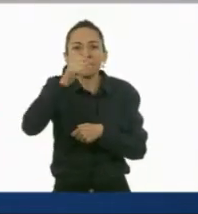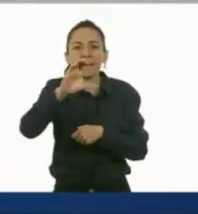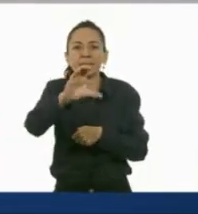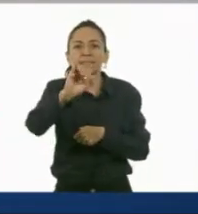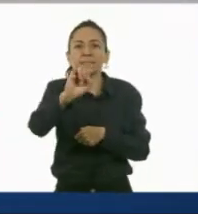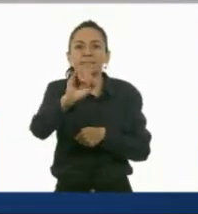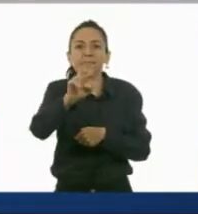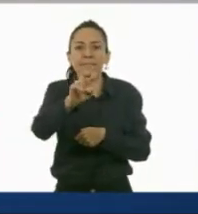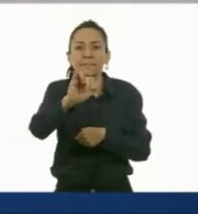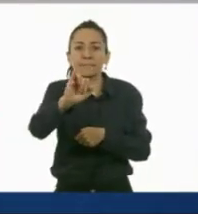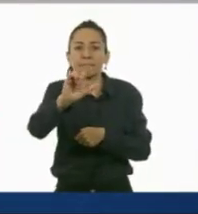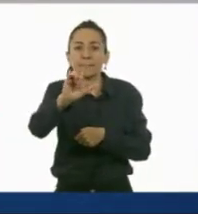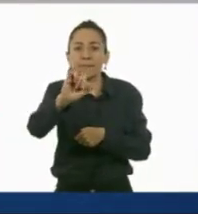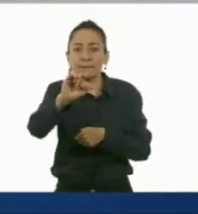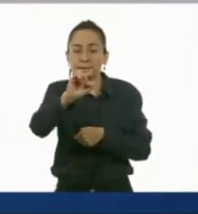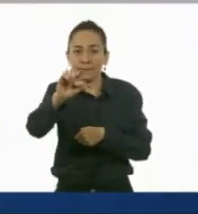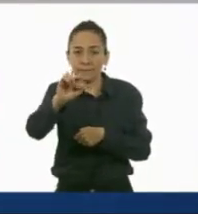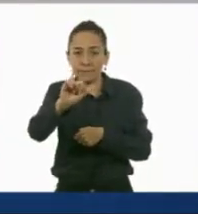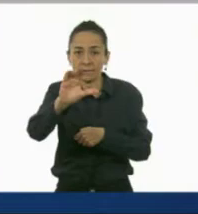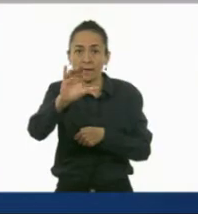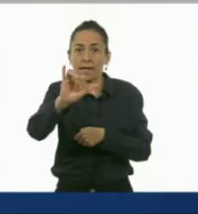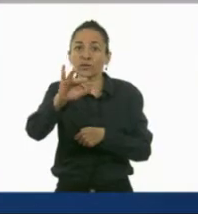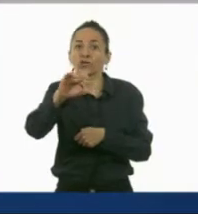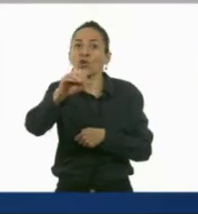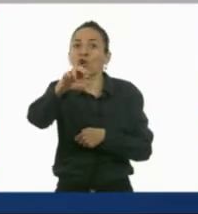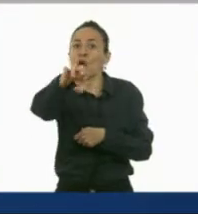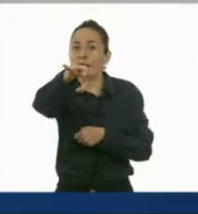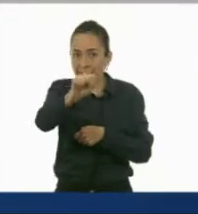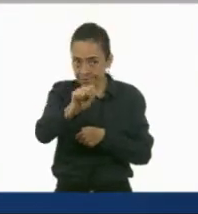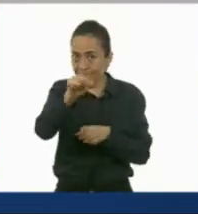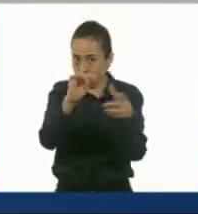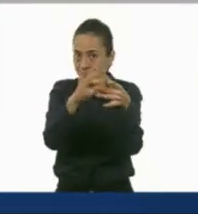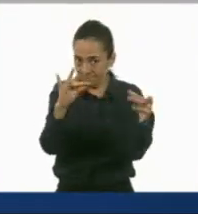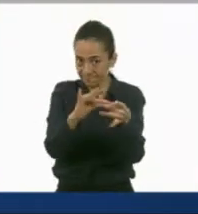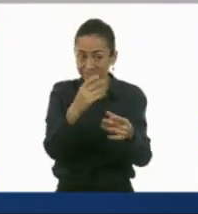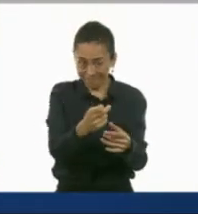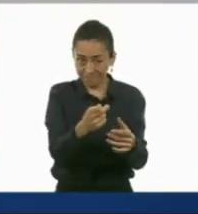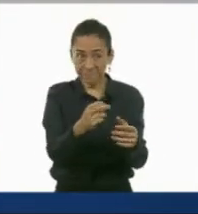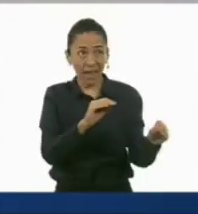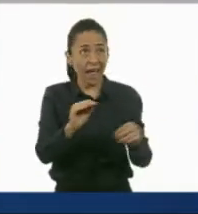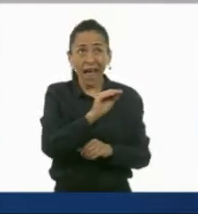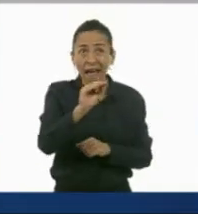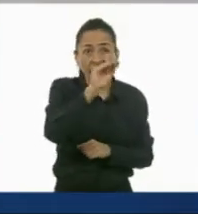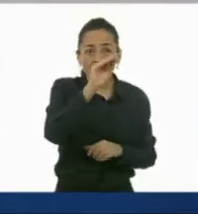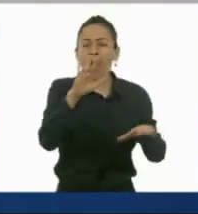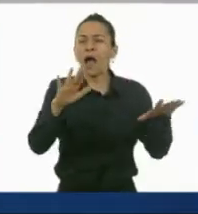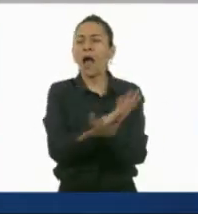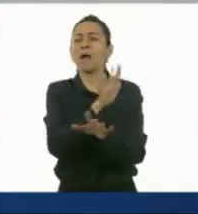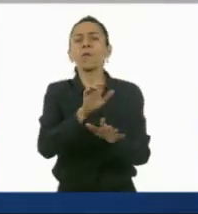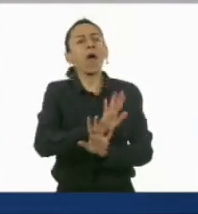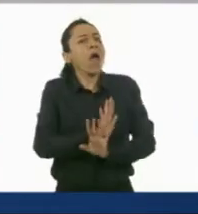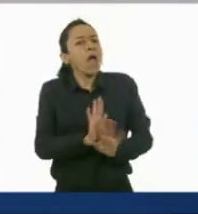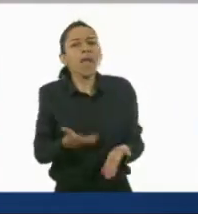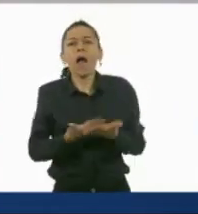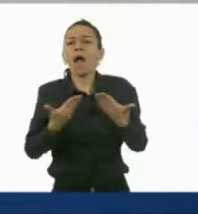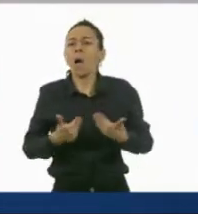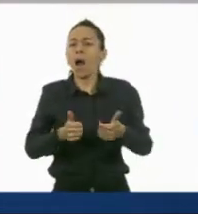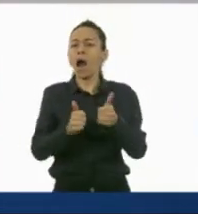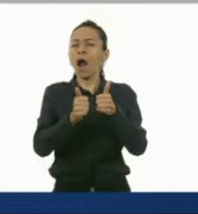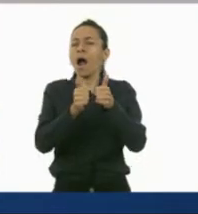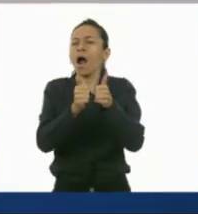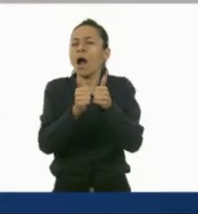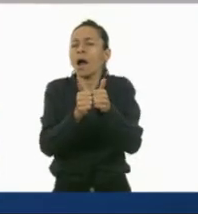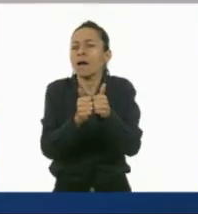explicar. También vimos que ese paso de ser sedentarios dio origen a otro tema que es fundamental para nosotros, para